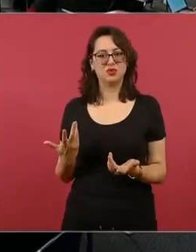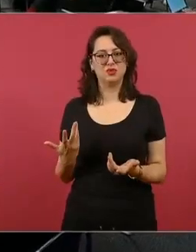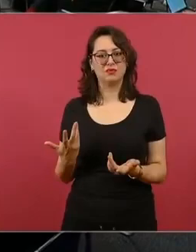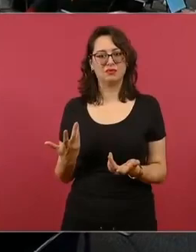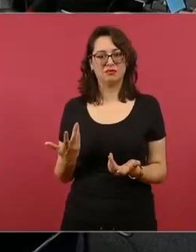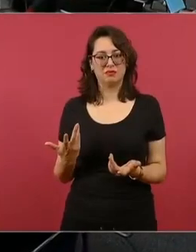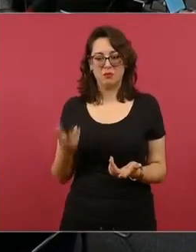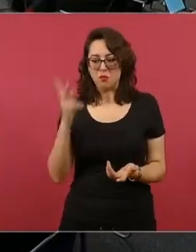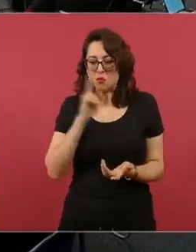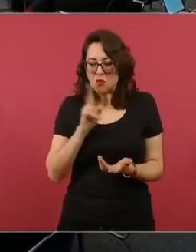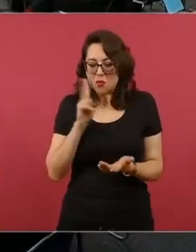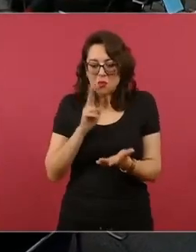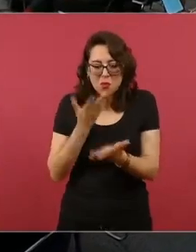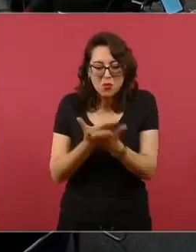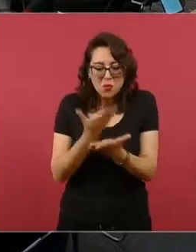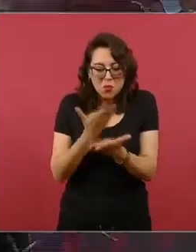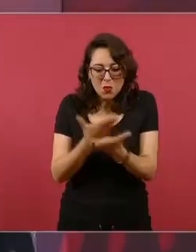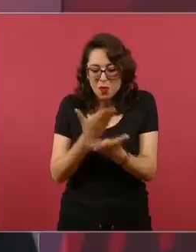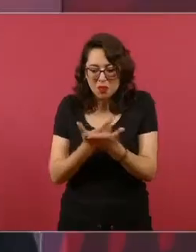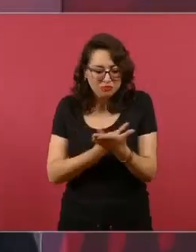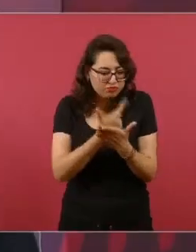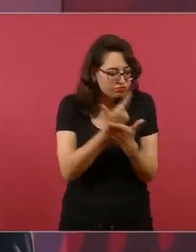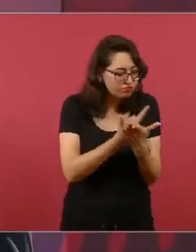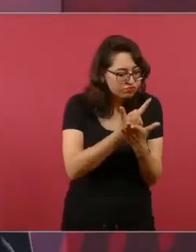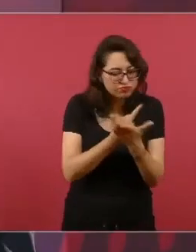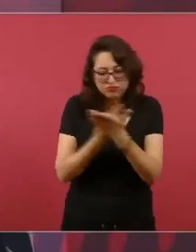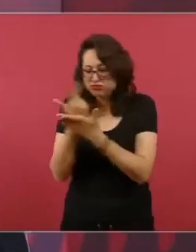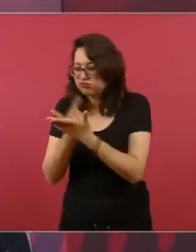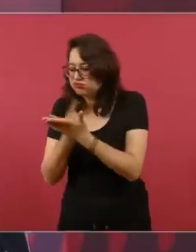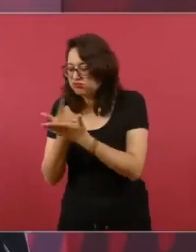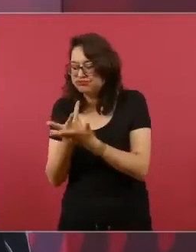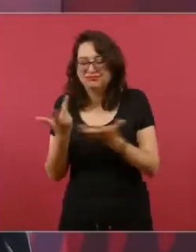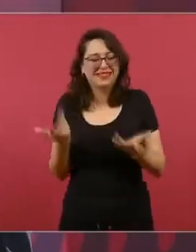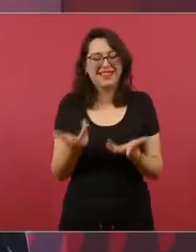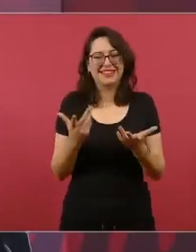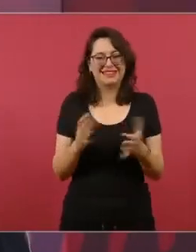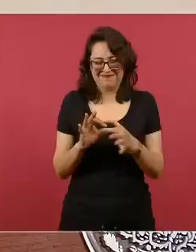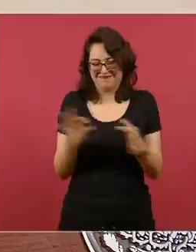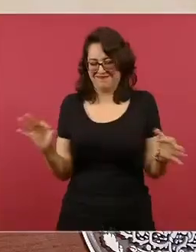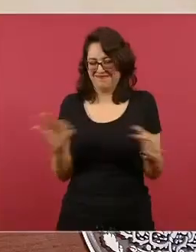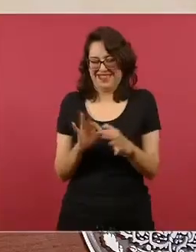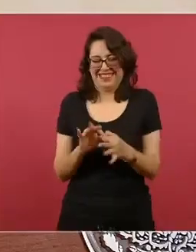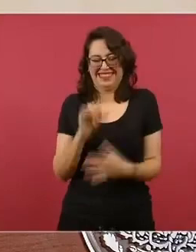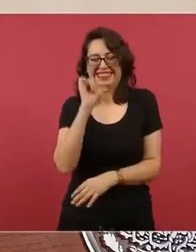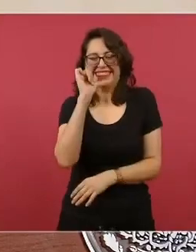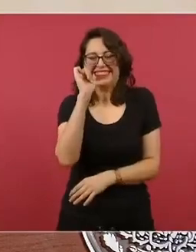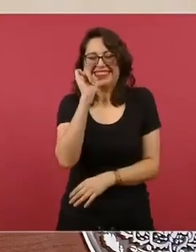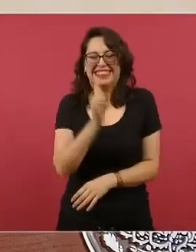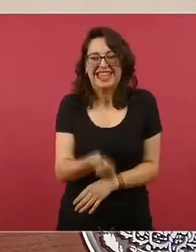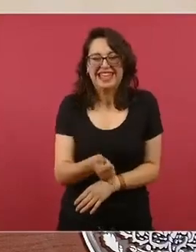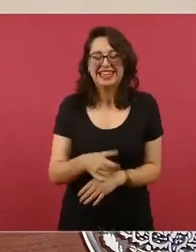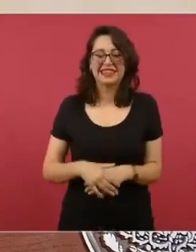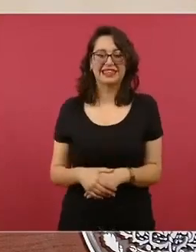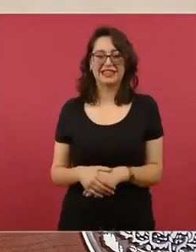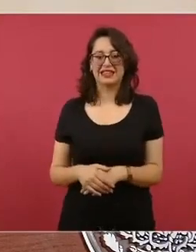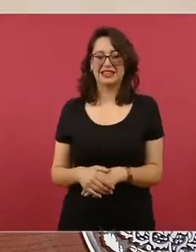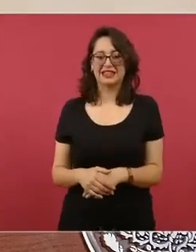Está demostrado que si se aumenta el salario, no necesariamente aumenta la inflación,